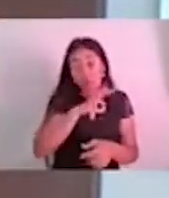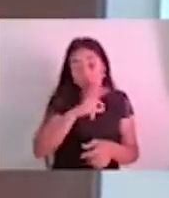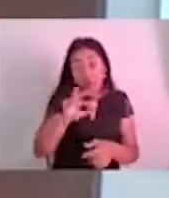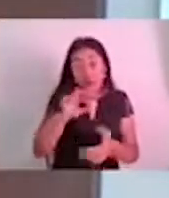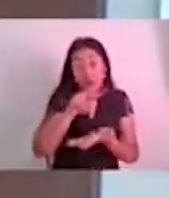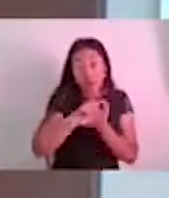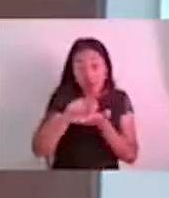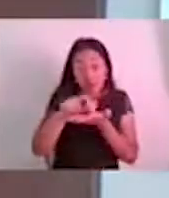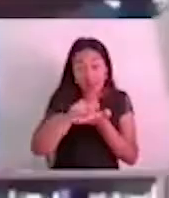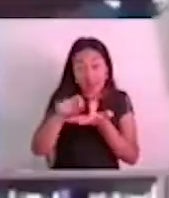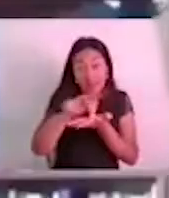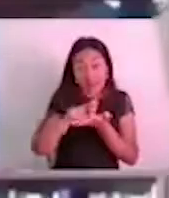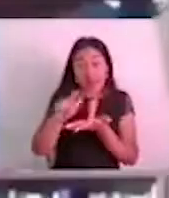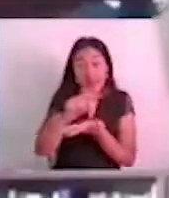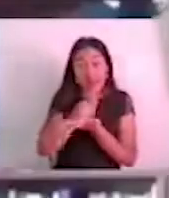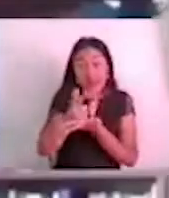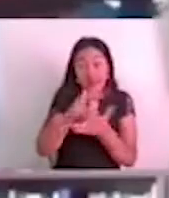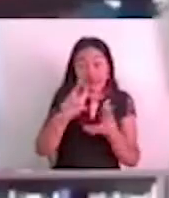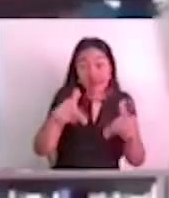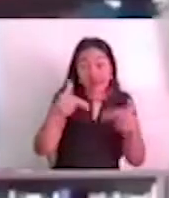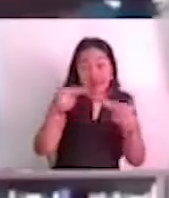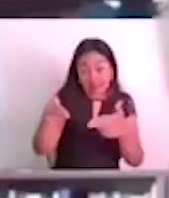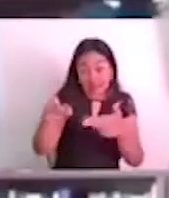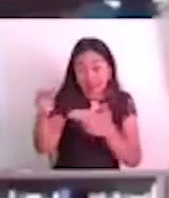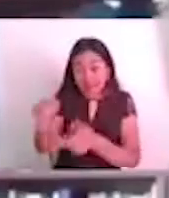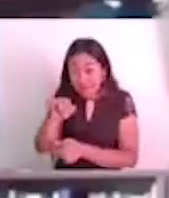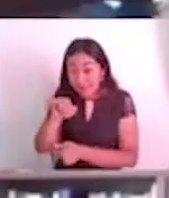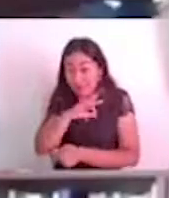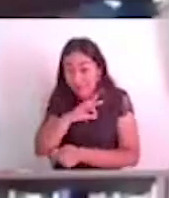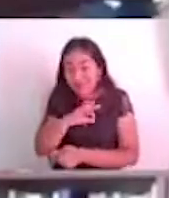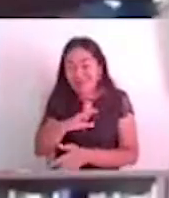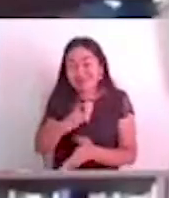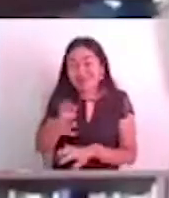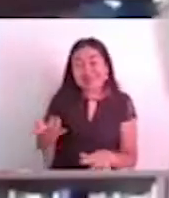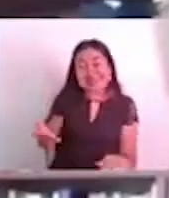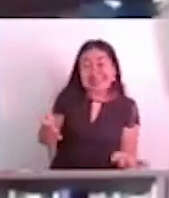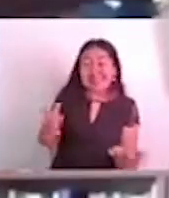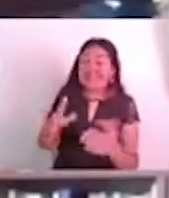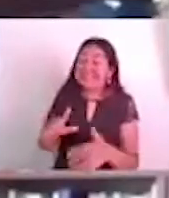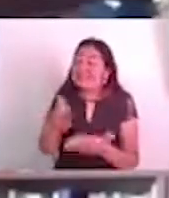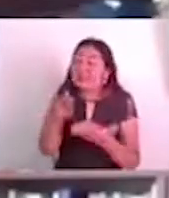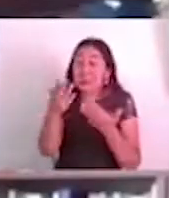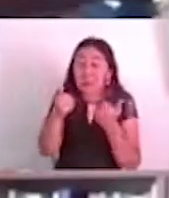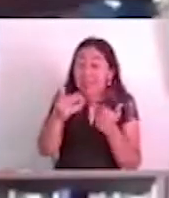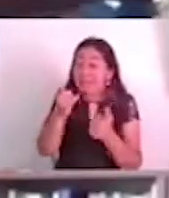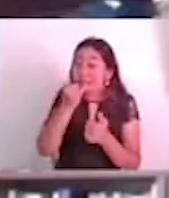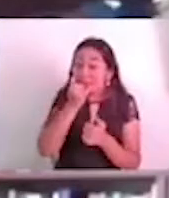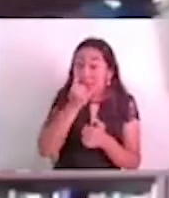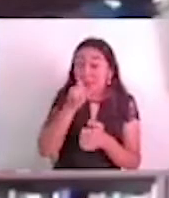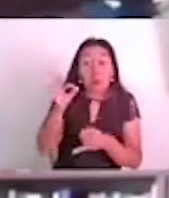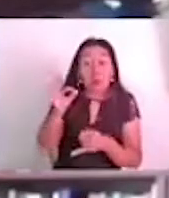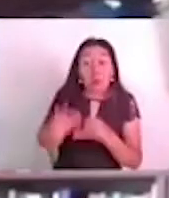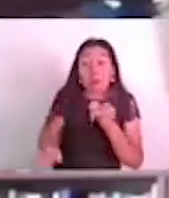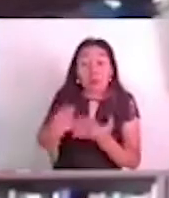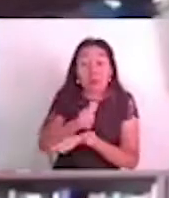dedicatoria? Uy, si tuviera, sí, con mucho gusto. El último libro que acabo, tú